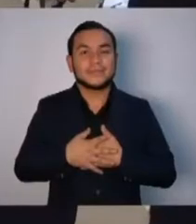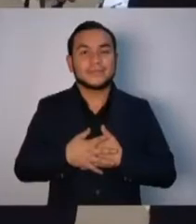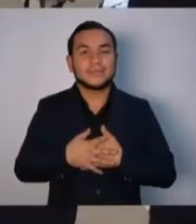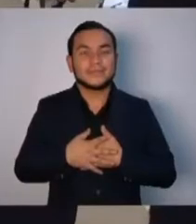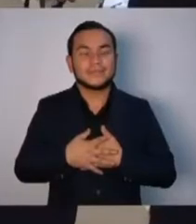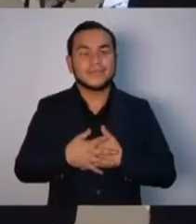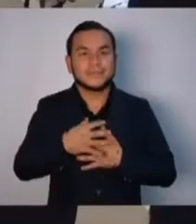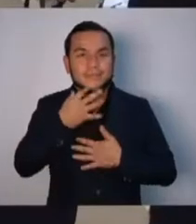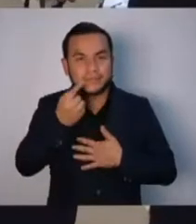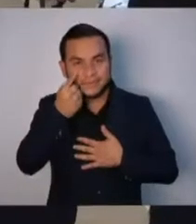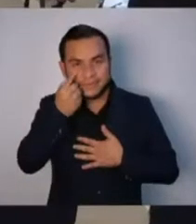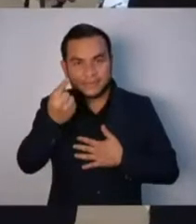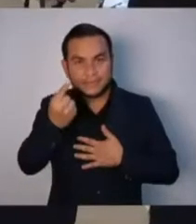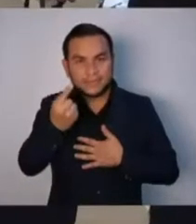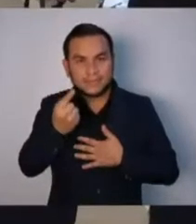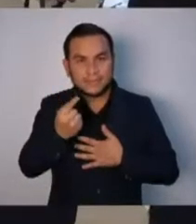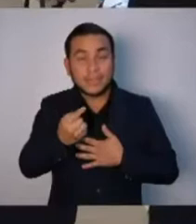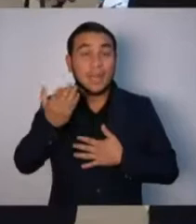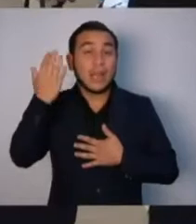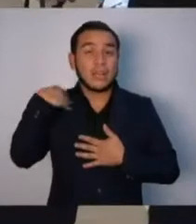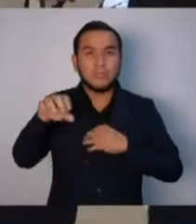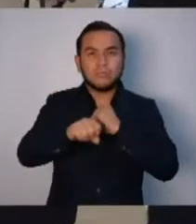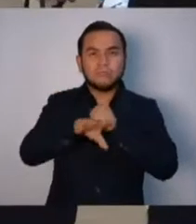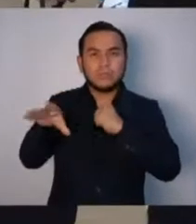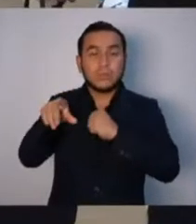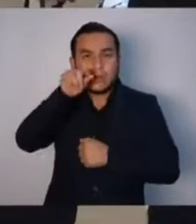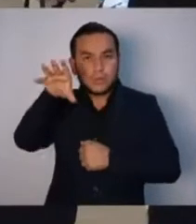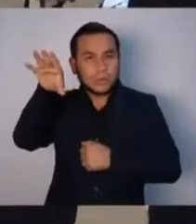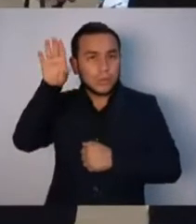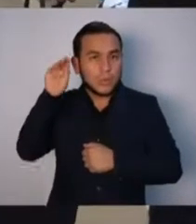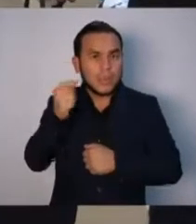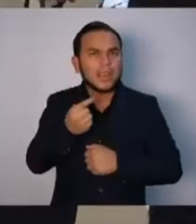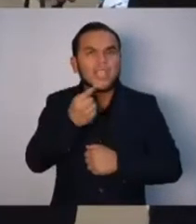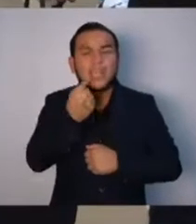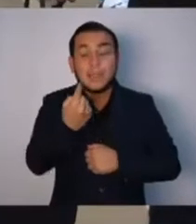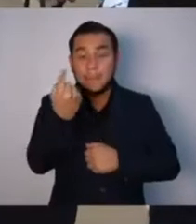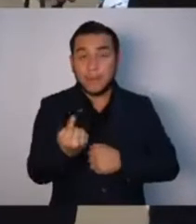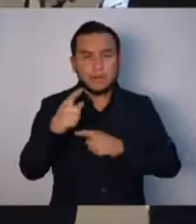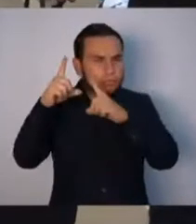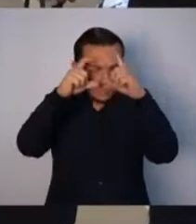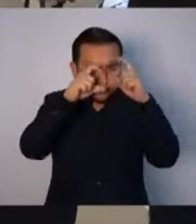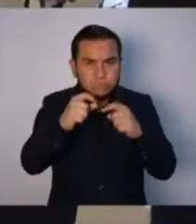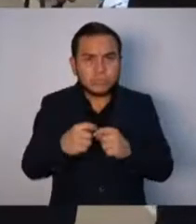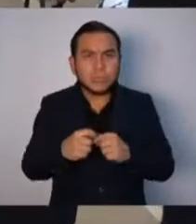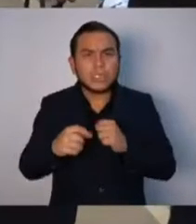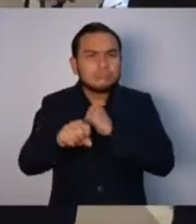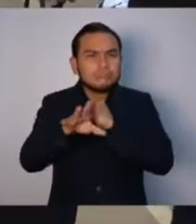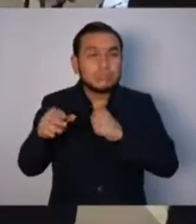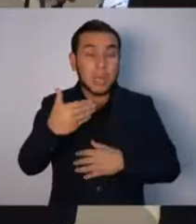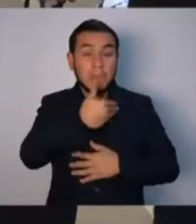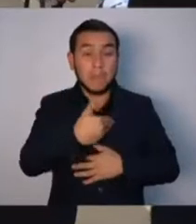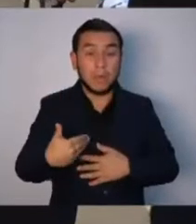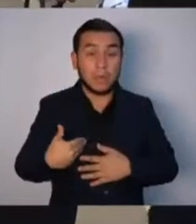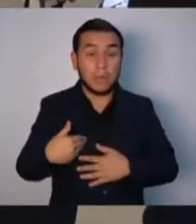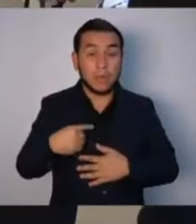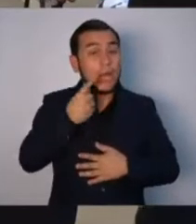vi un tweet de un periodista temprano se lo había visto antes que decía el presidente envíe helicópteros